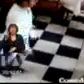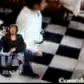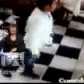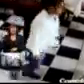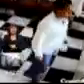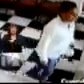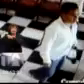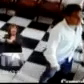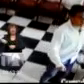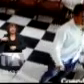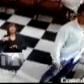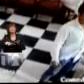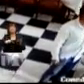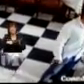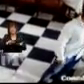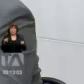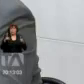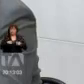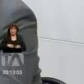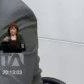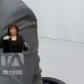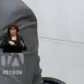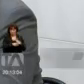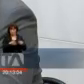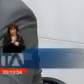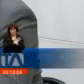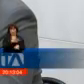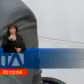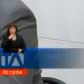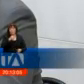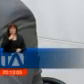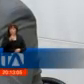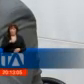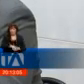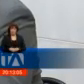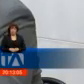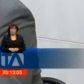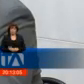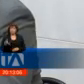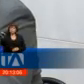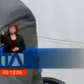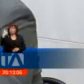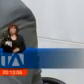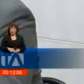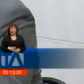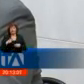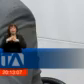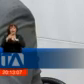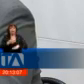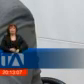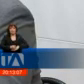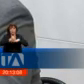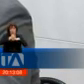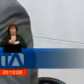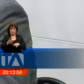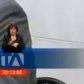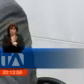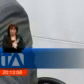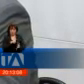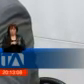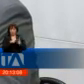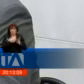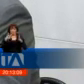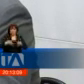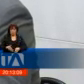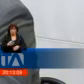el asesinato de los periodistas en la frontera norte. La comparecencia de los exministros de Interior y de Defensa,